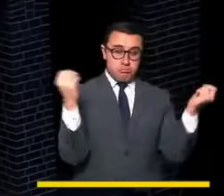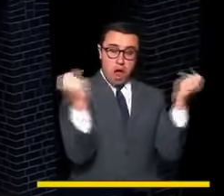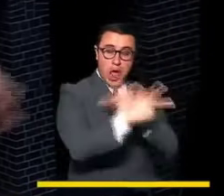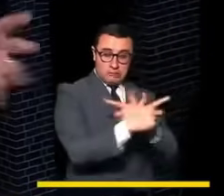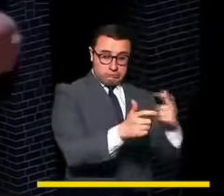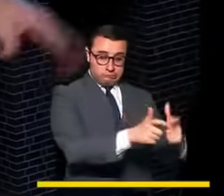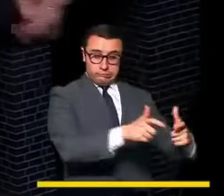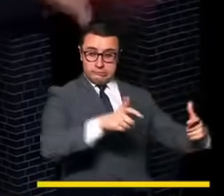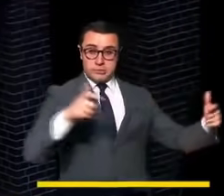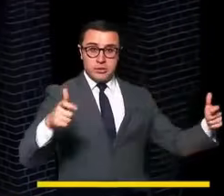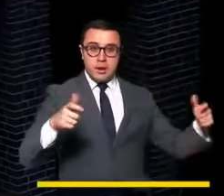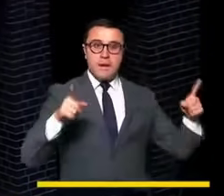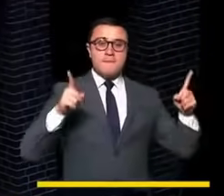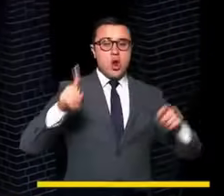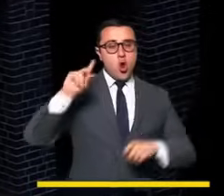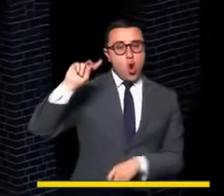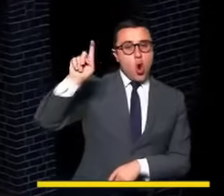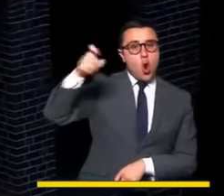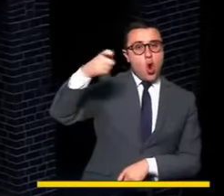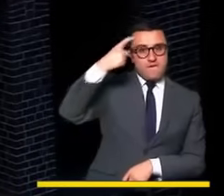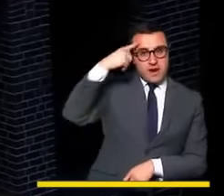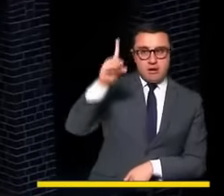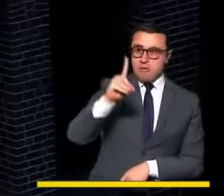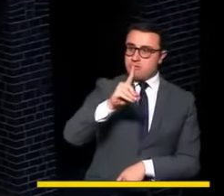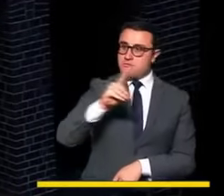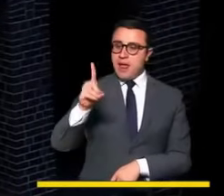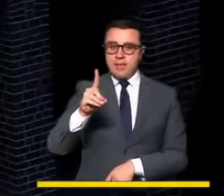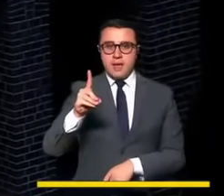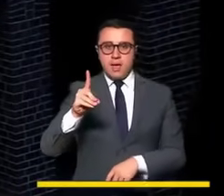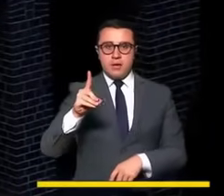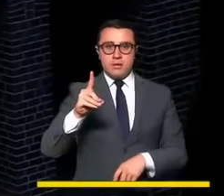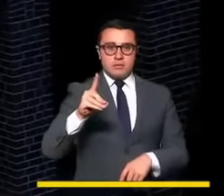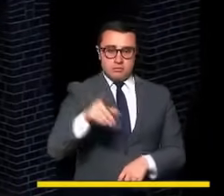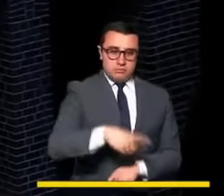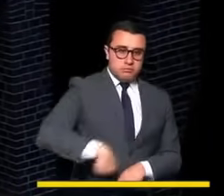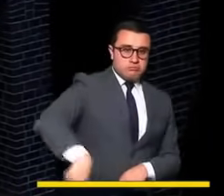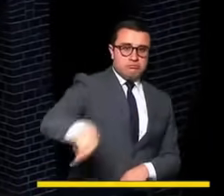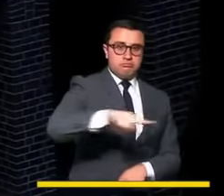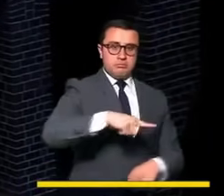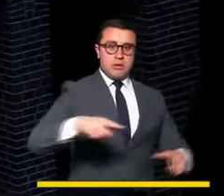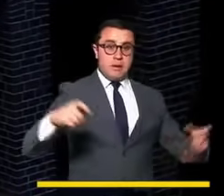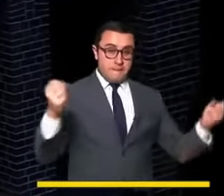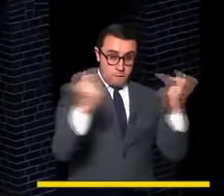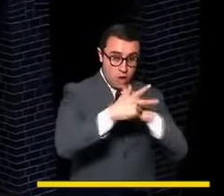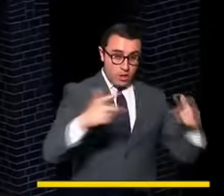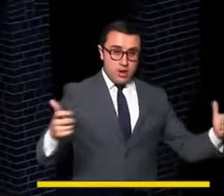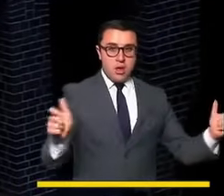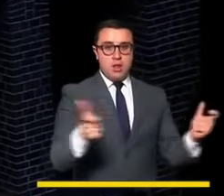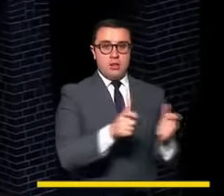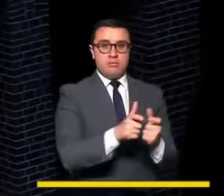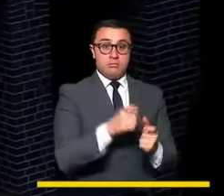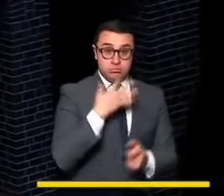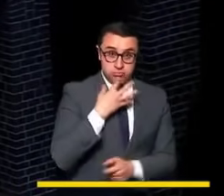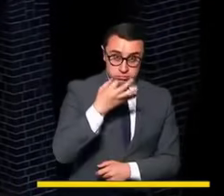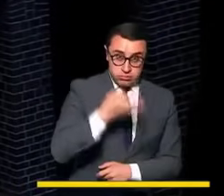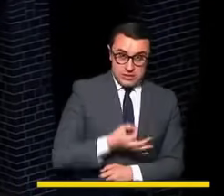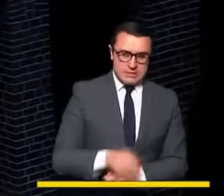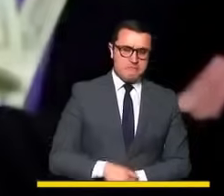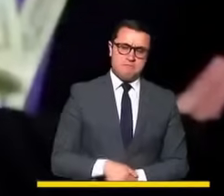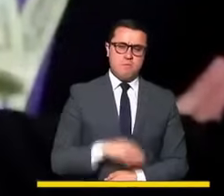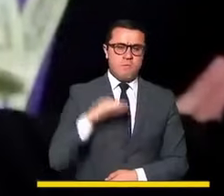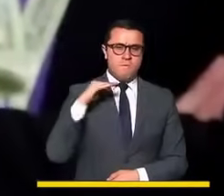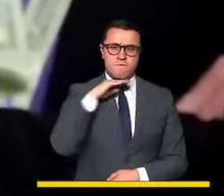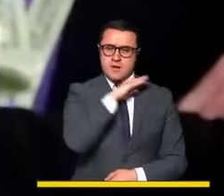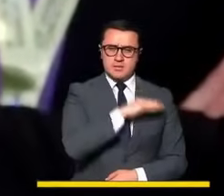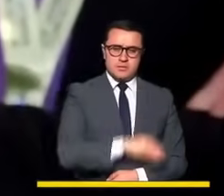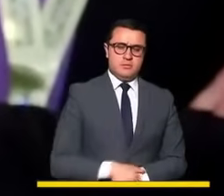y cuando gobiernan las derechas disminuye. Eso es mentira. No es